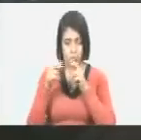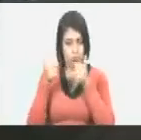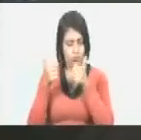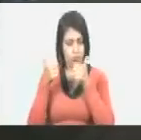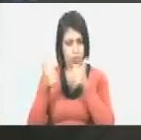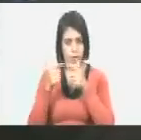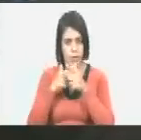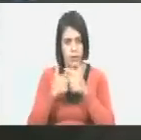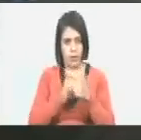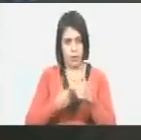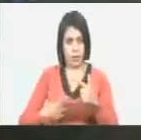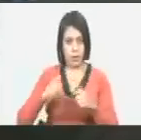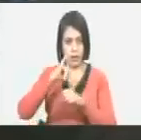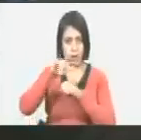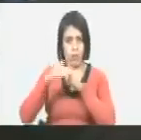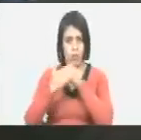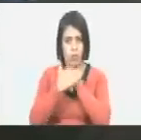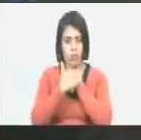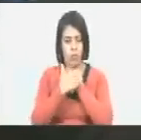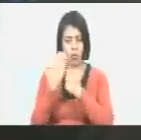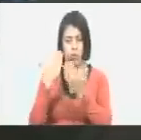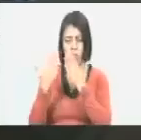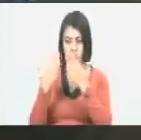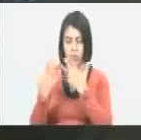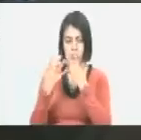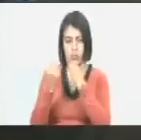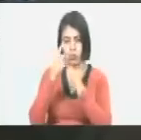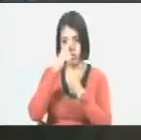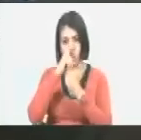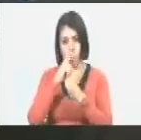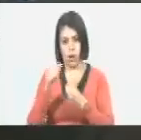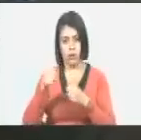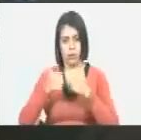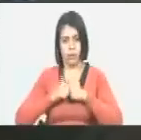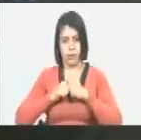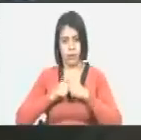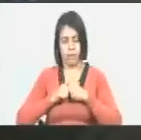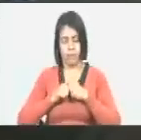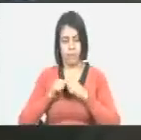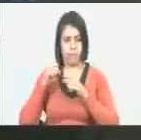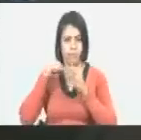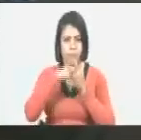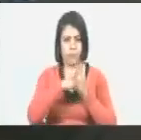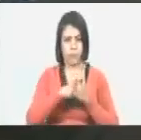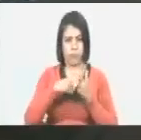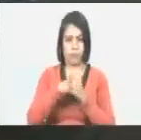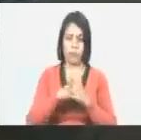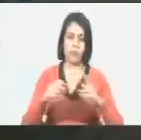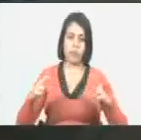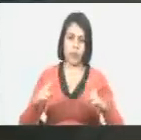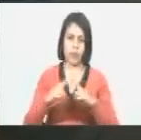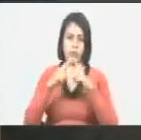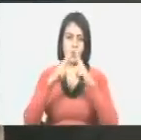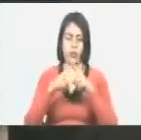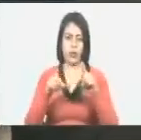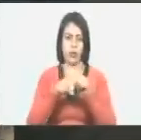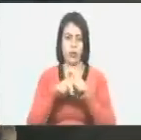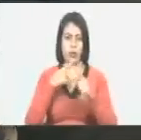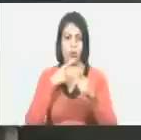el presidente Jorge Rodríguez compartió muchísimos años con él las luchas, los encuentros, así